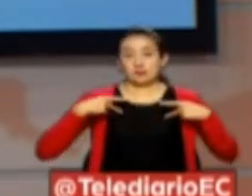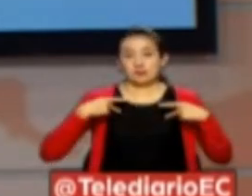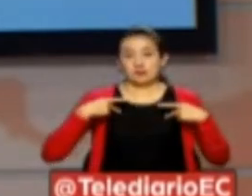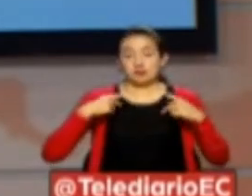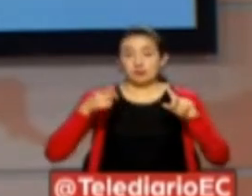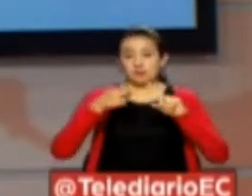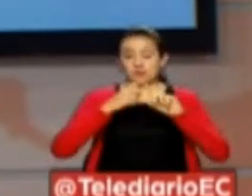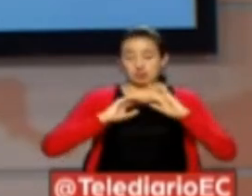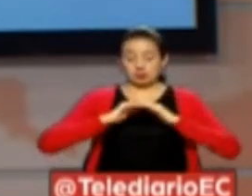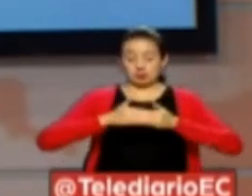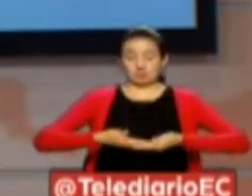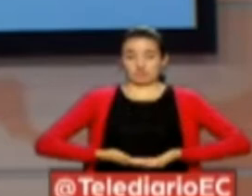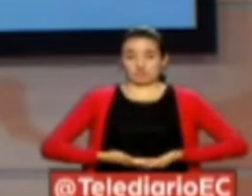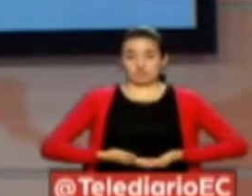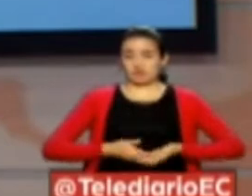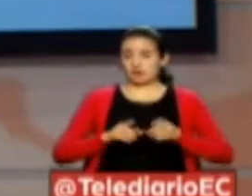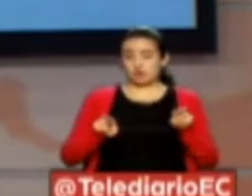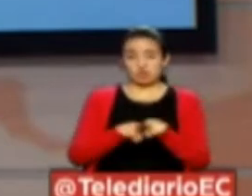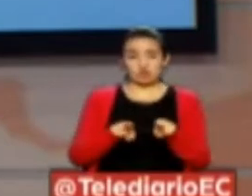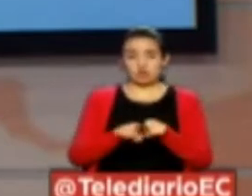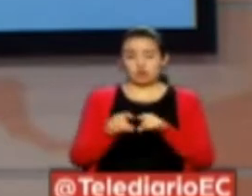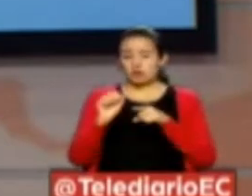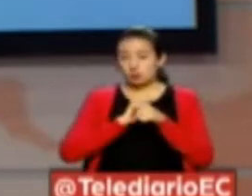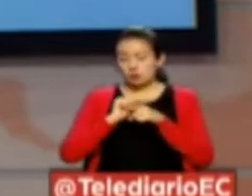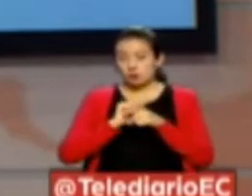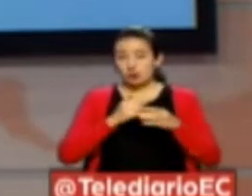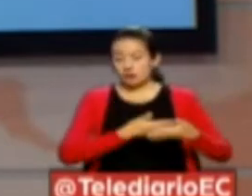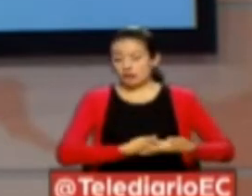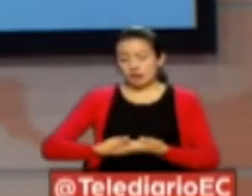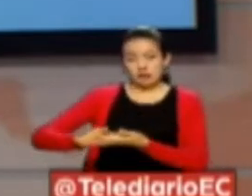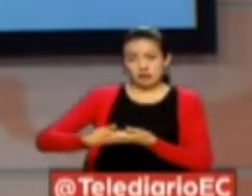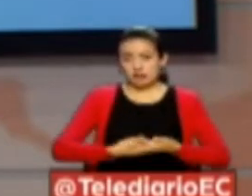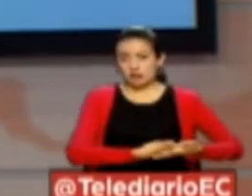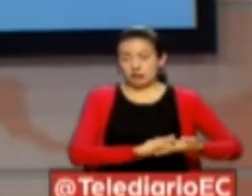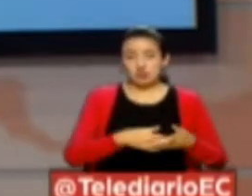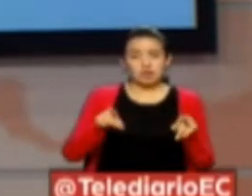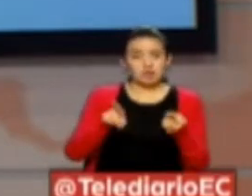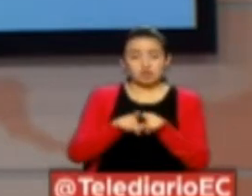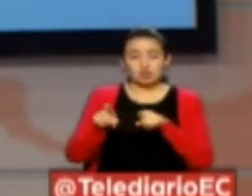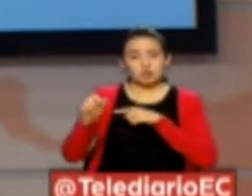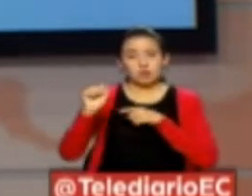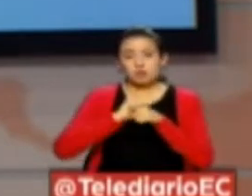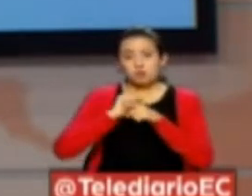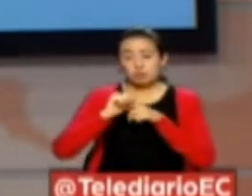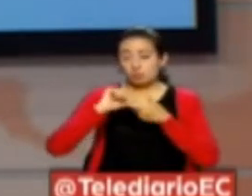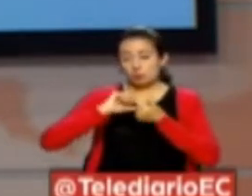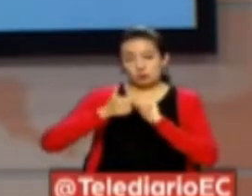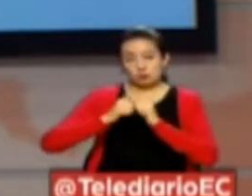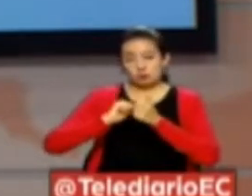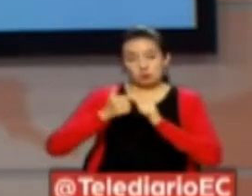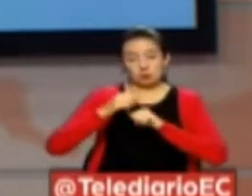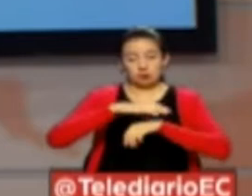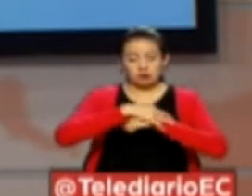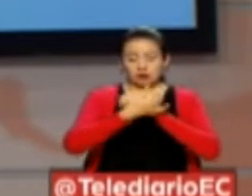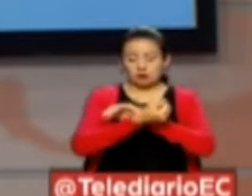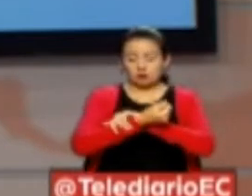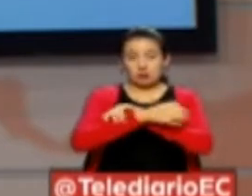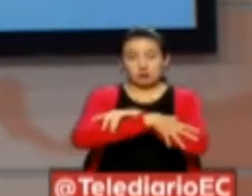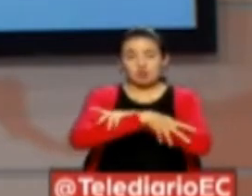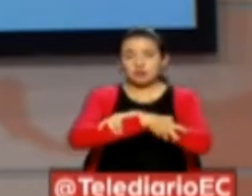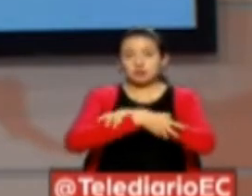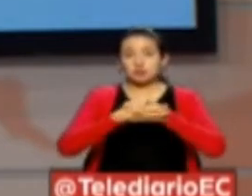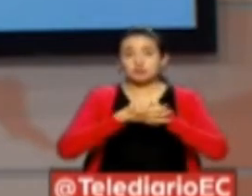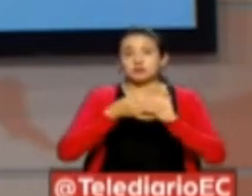donde hacen actividad física niños recién nacidos que pueden hacer este la motricidad el tema de motricidad